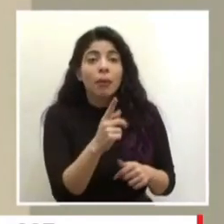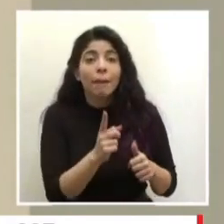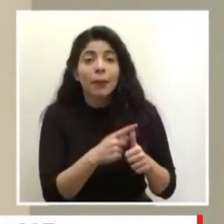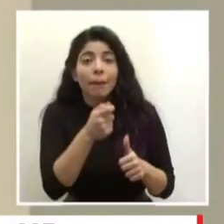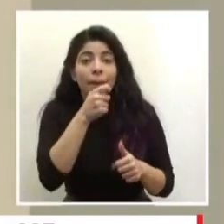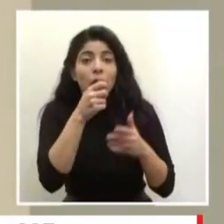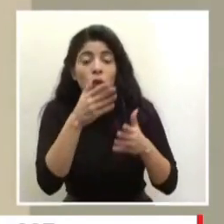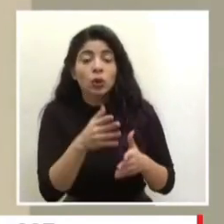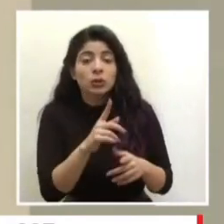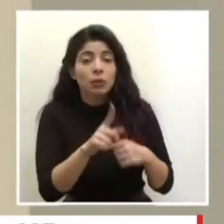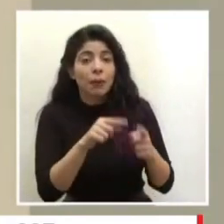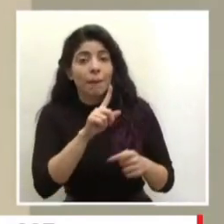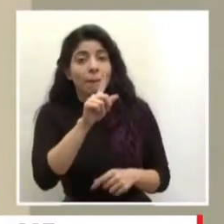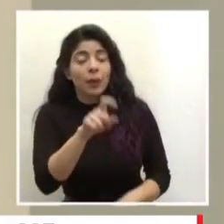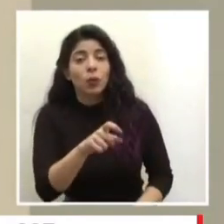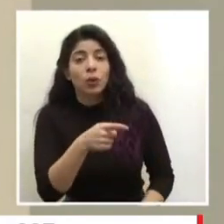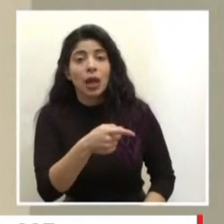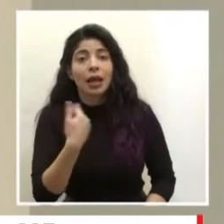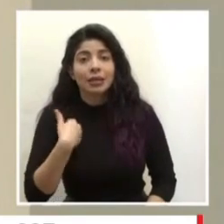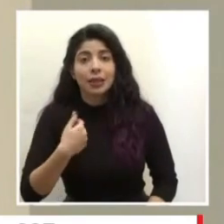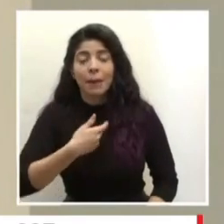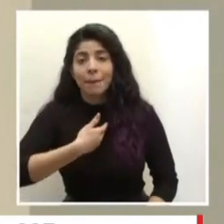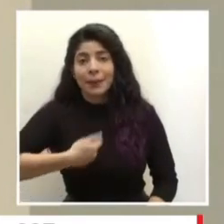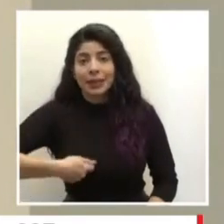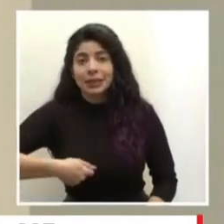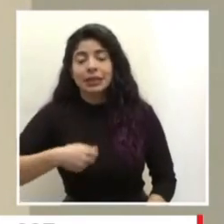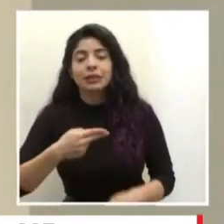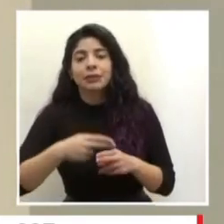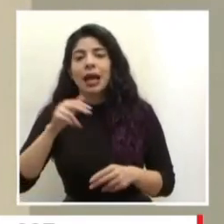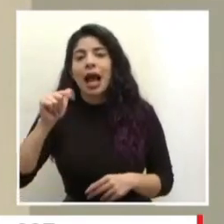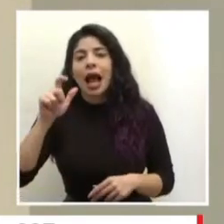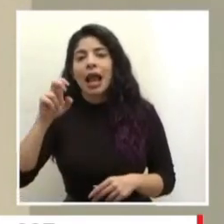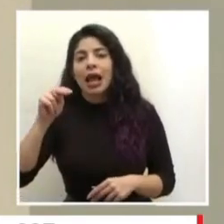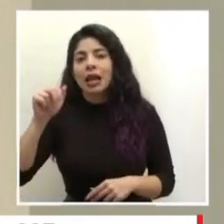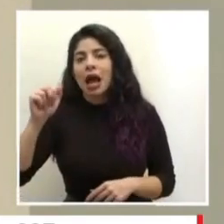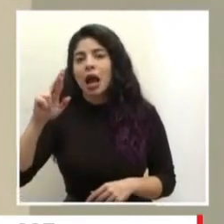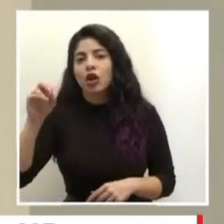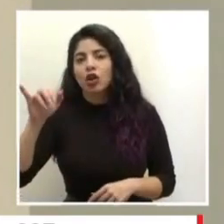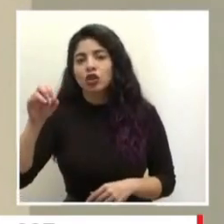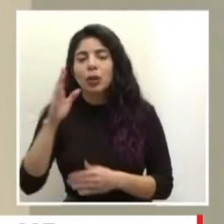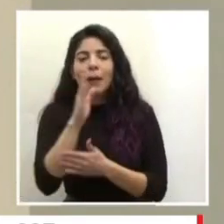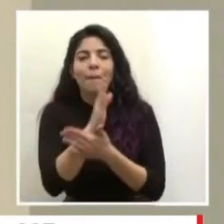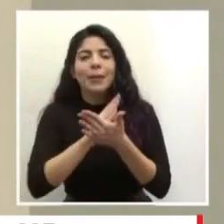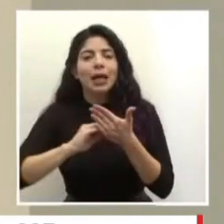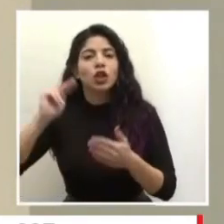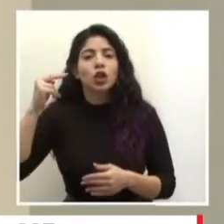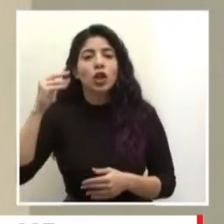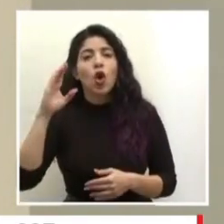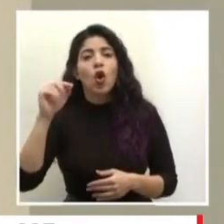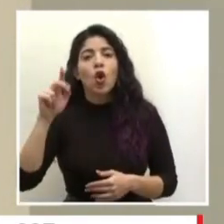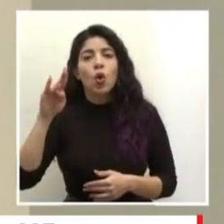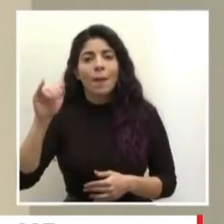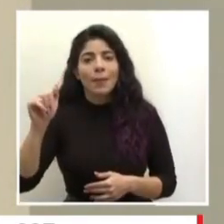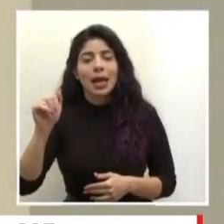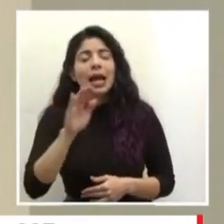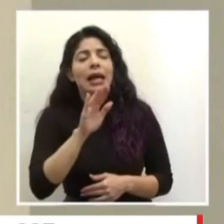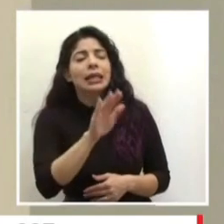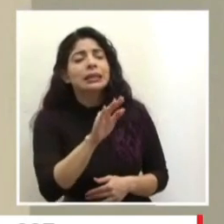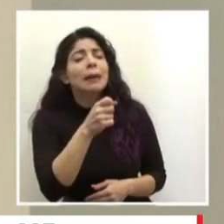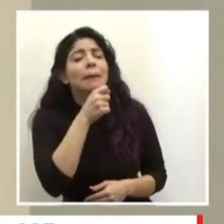colega en consultarle, Alan Arroyo de Noticias Colombia. Colegas, por favor,